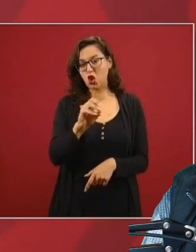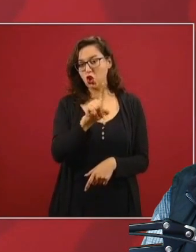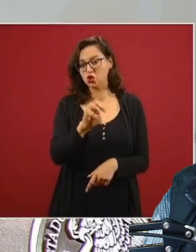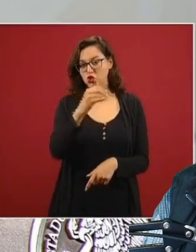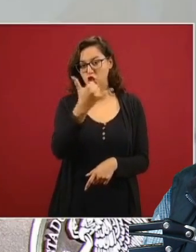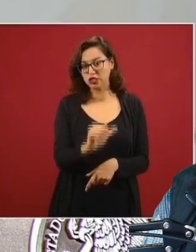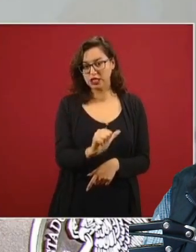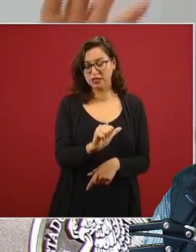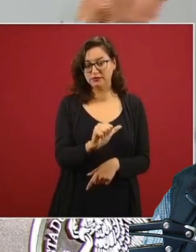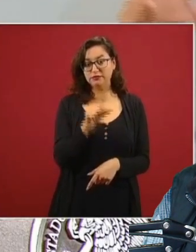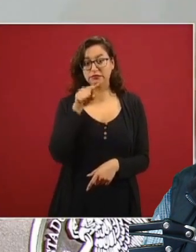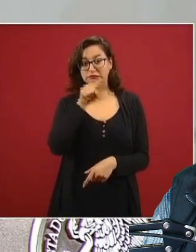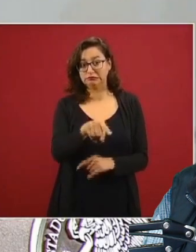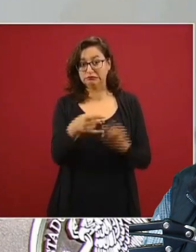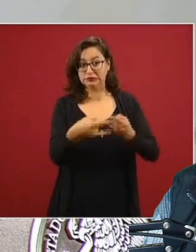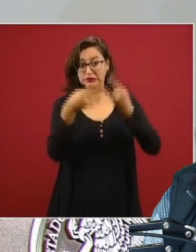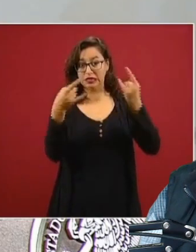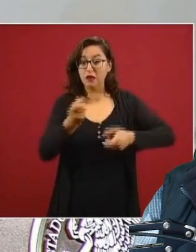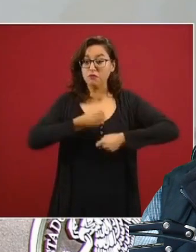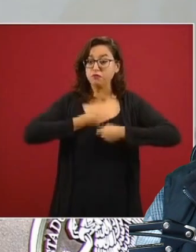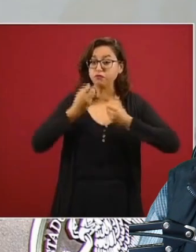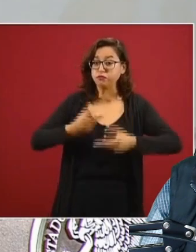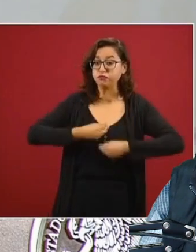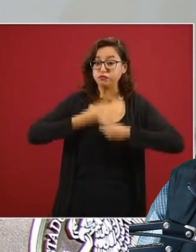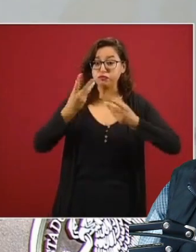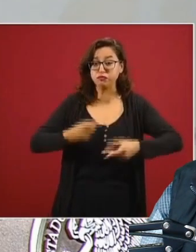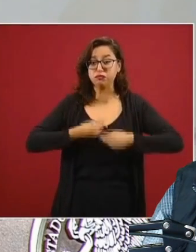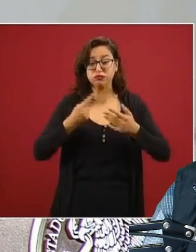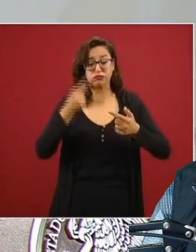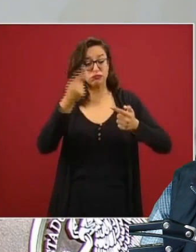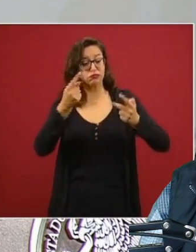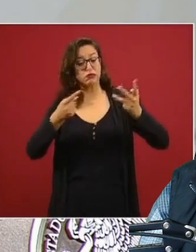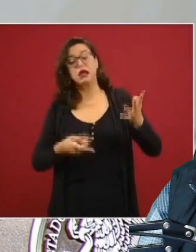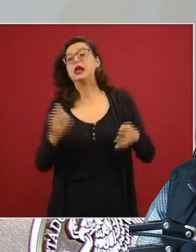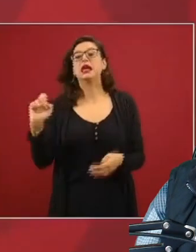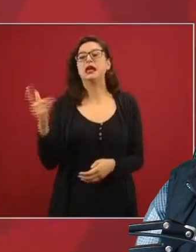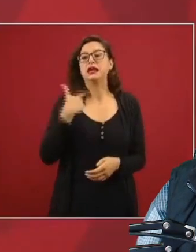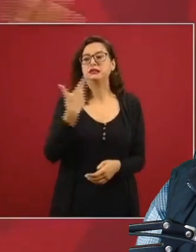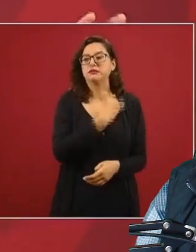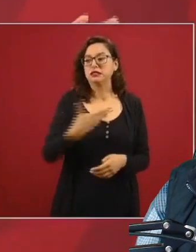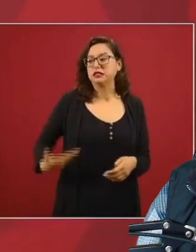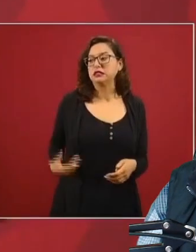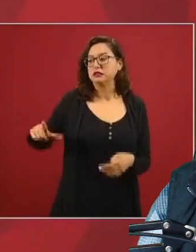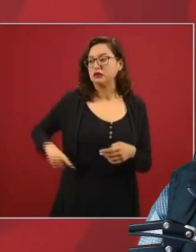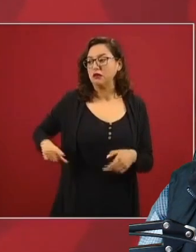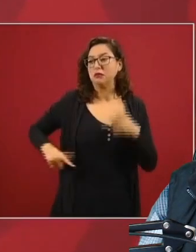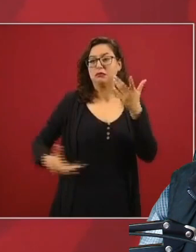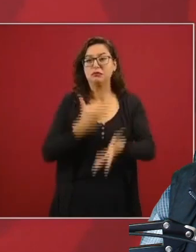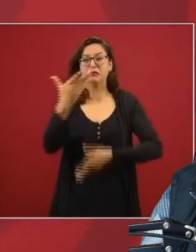que involucra a expresidentes, a funcionarios, a legisladores,